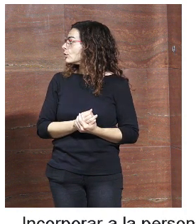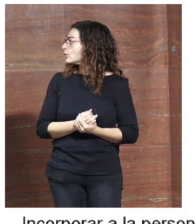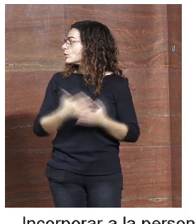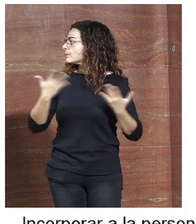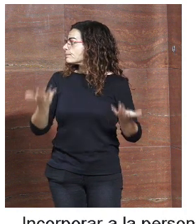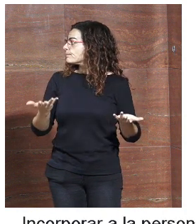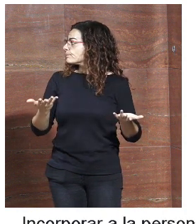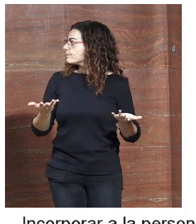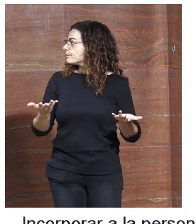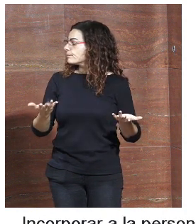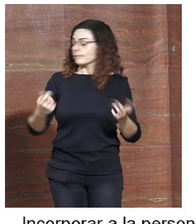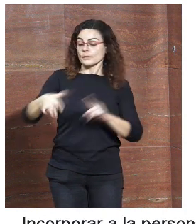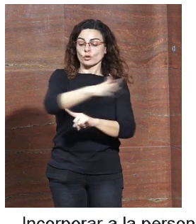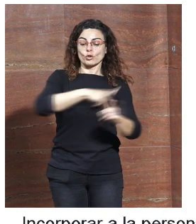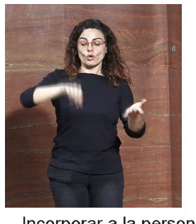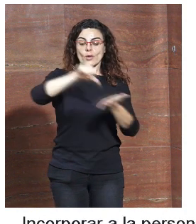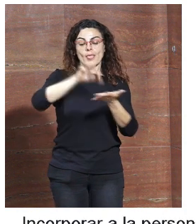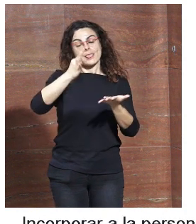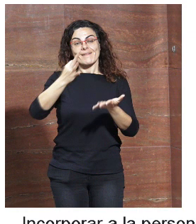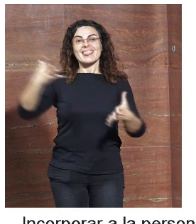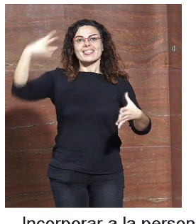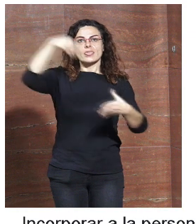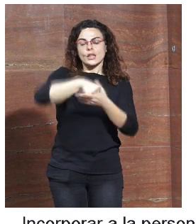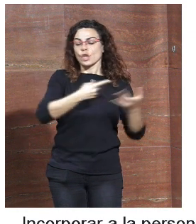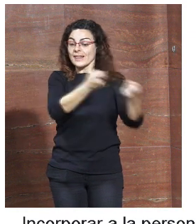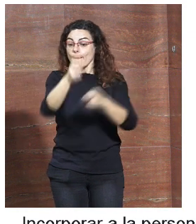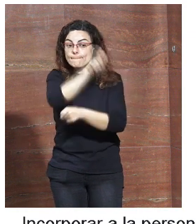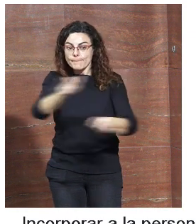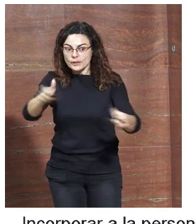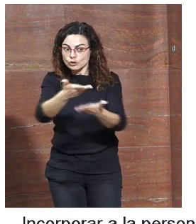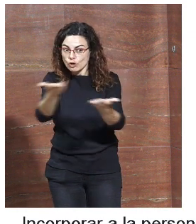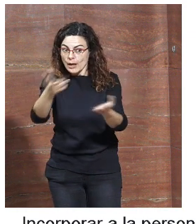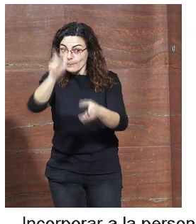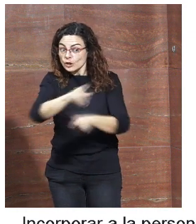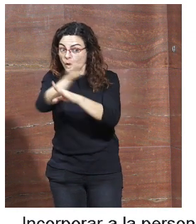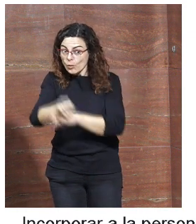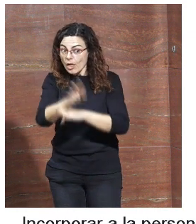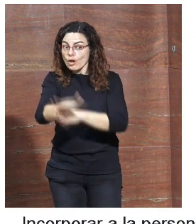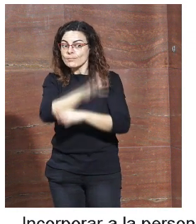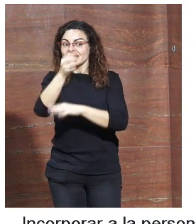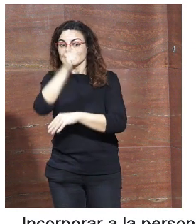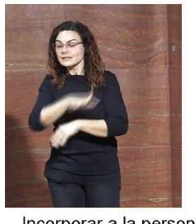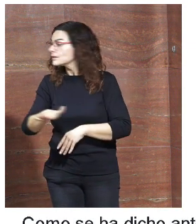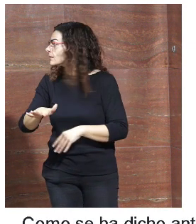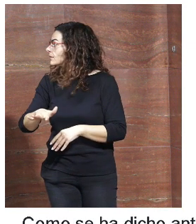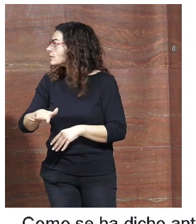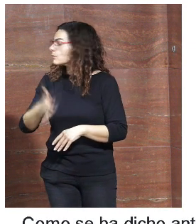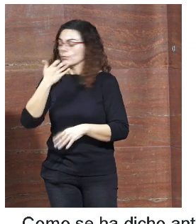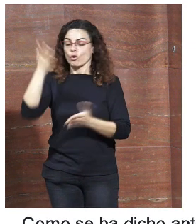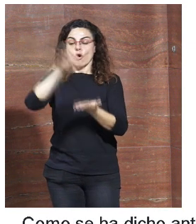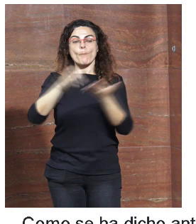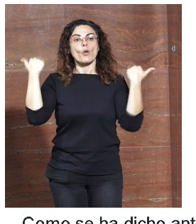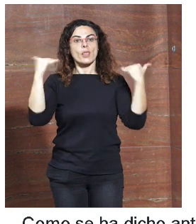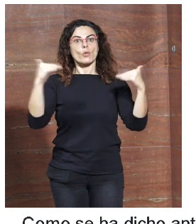Entonces, el entorno urbano debería también incorporar las necesidades de la persona cuidadora, pero también los equipamientos. En un polideportivo se